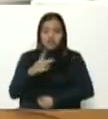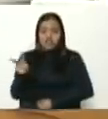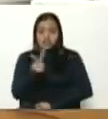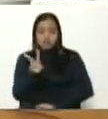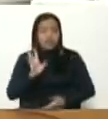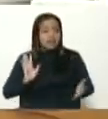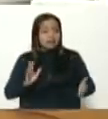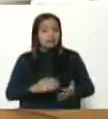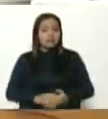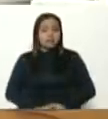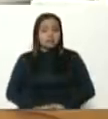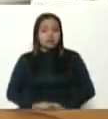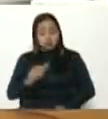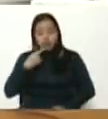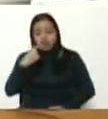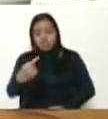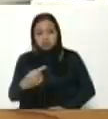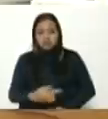con Venezuela, así lo digo.